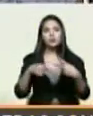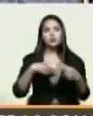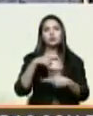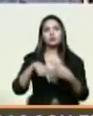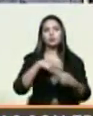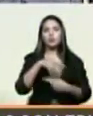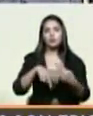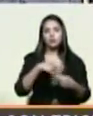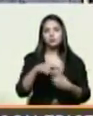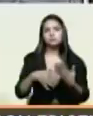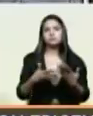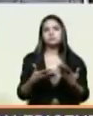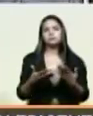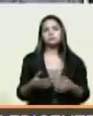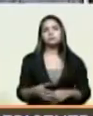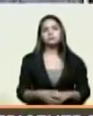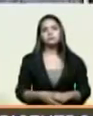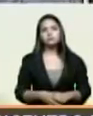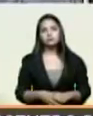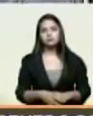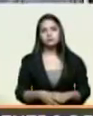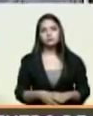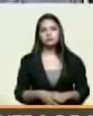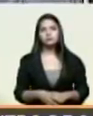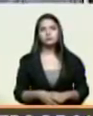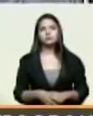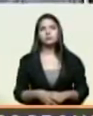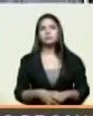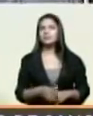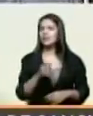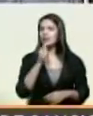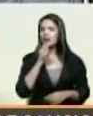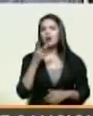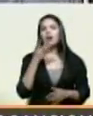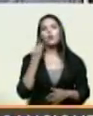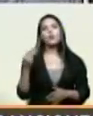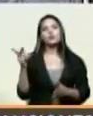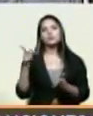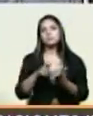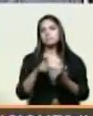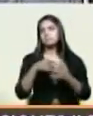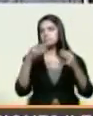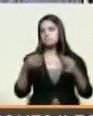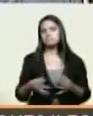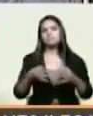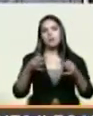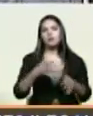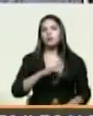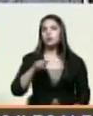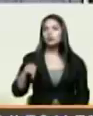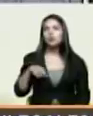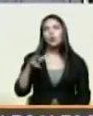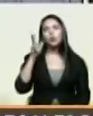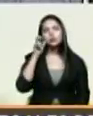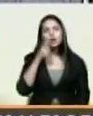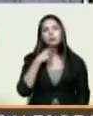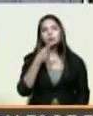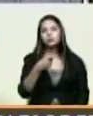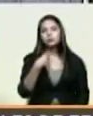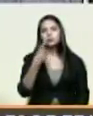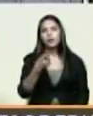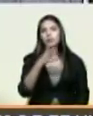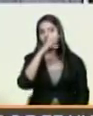revolucionarios genuinos han tenido al frente a la juventud. Y cuando nosotros escuchamos los relatos